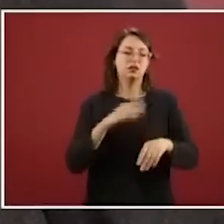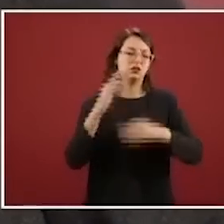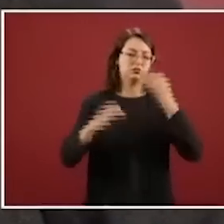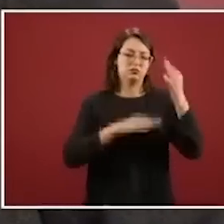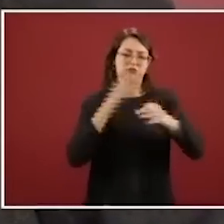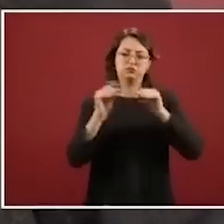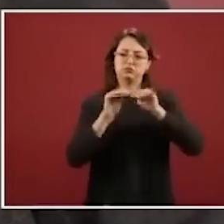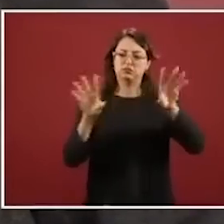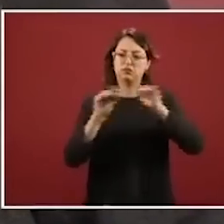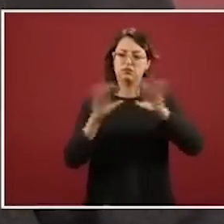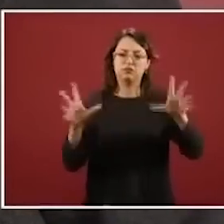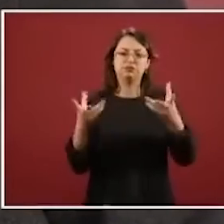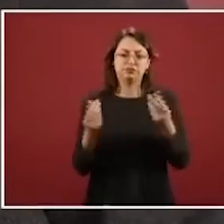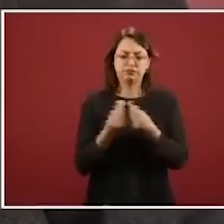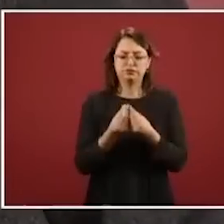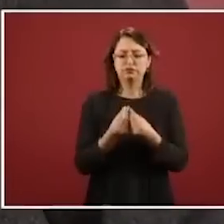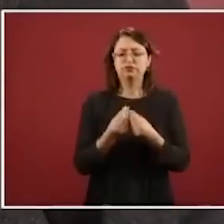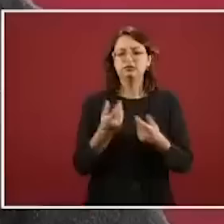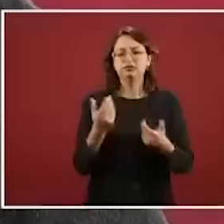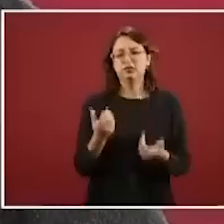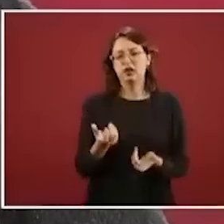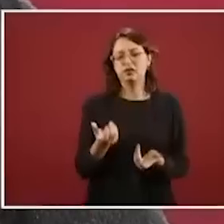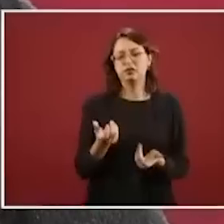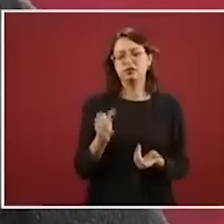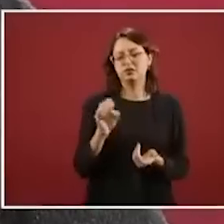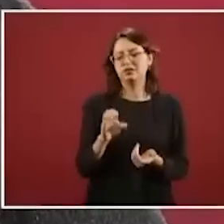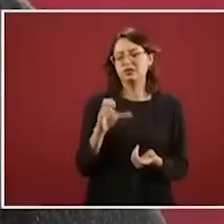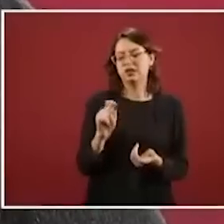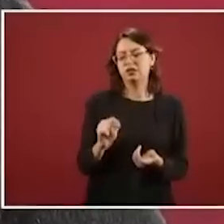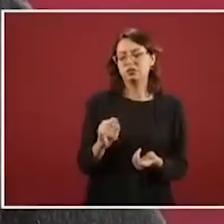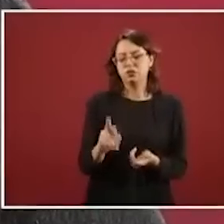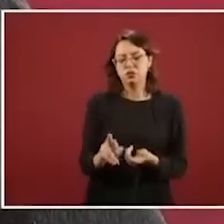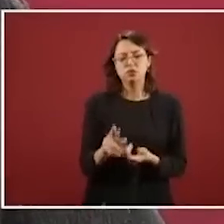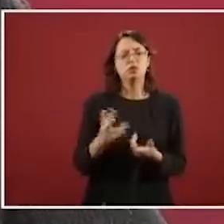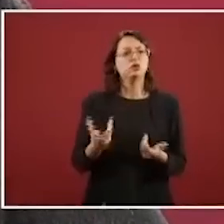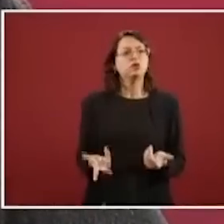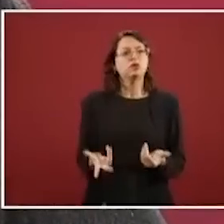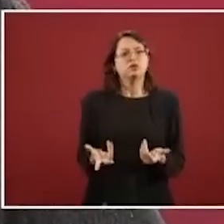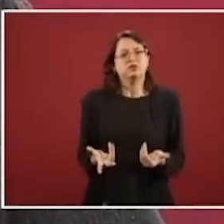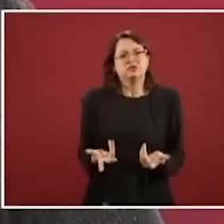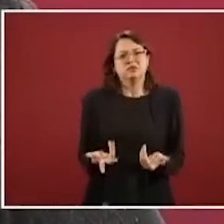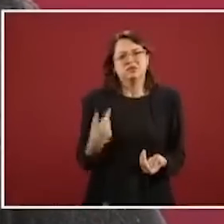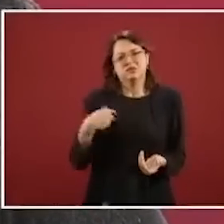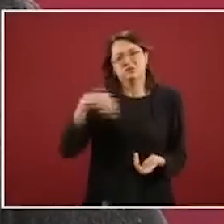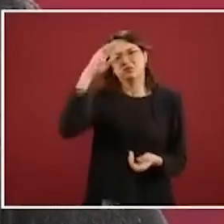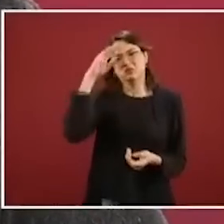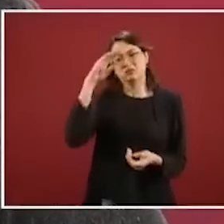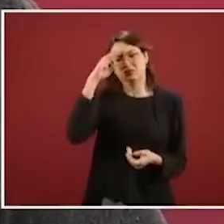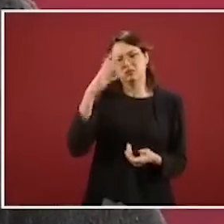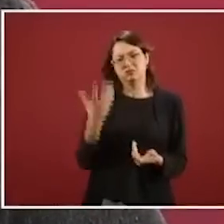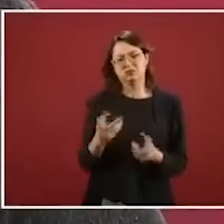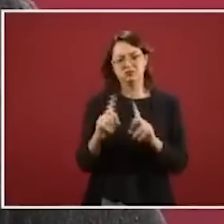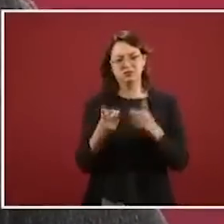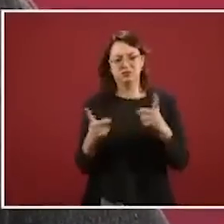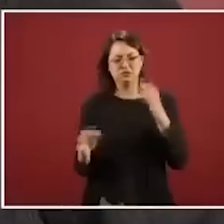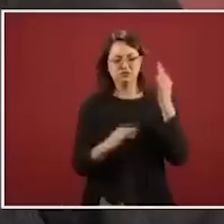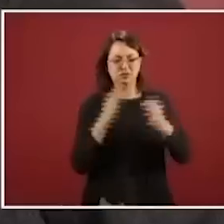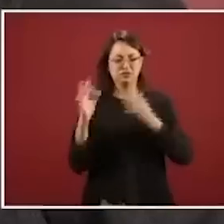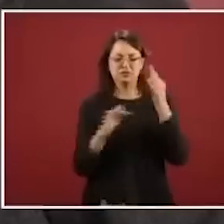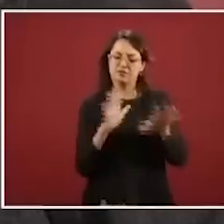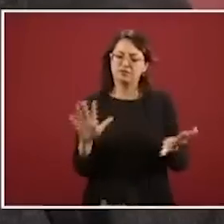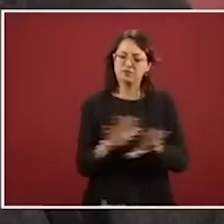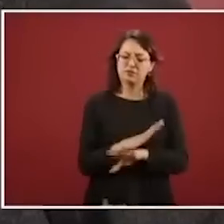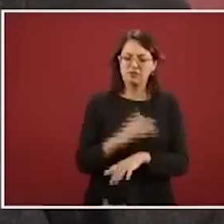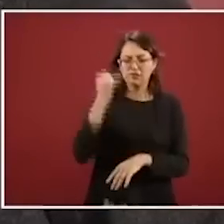íntimamente ligada con la Secretaría de Turismo. Y yo creo también aquí viene una serie de cambios sustanciales en la óptica del desarrollo de la promoción. O